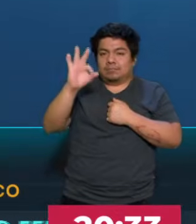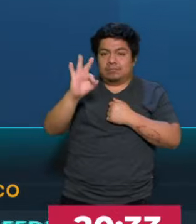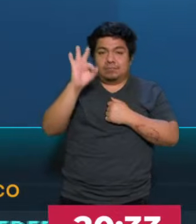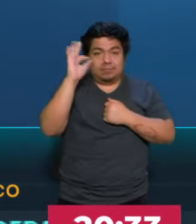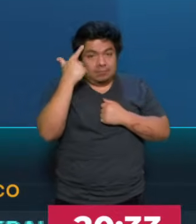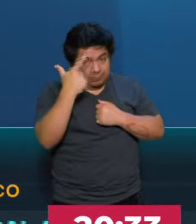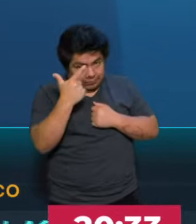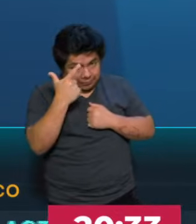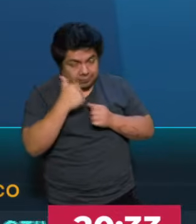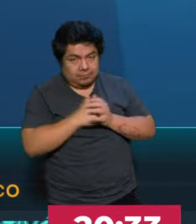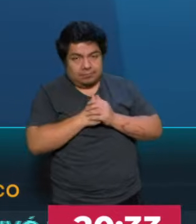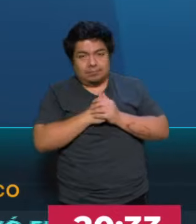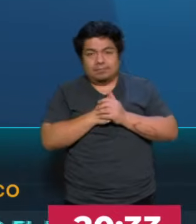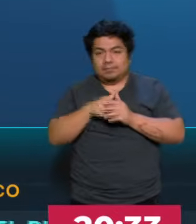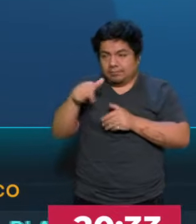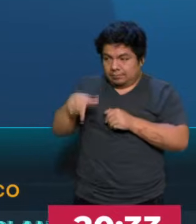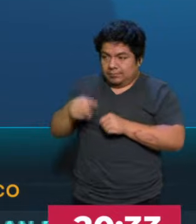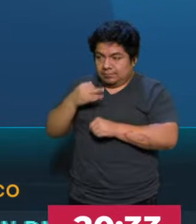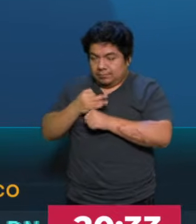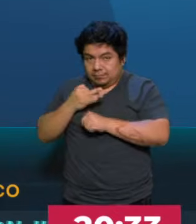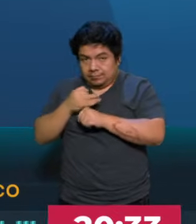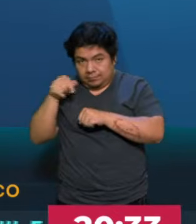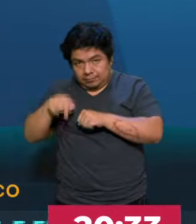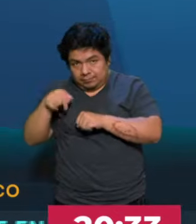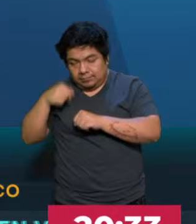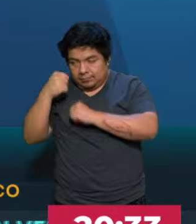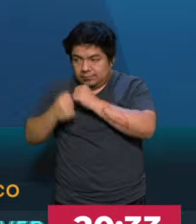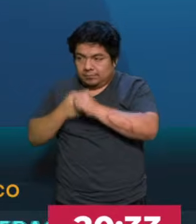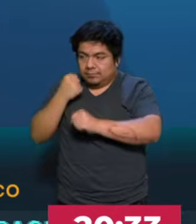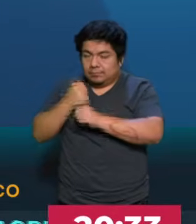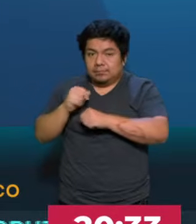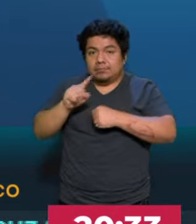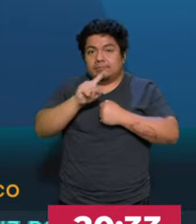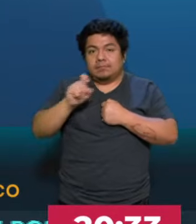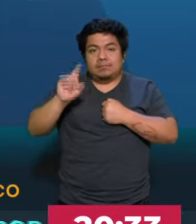288,547. En este momento, al día de hoy, en lo que va del año, tenemos